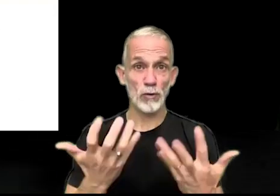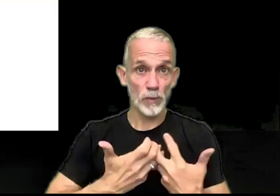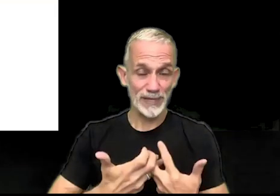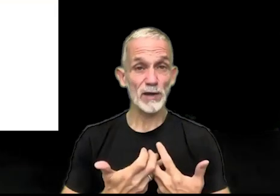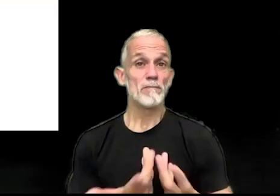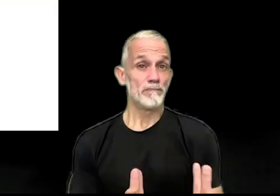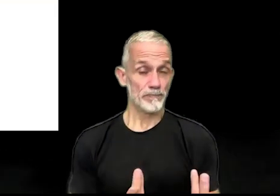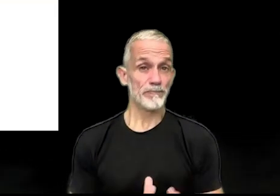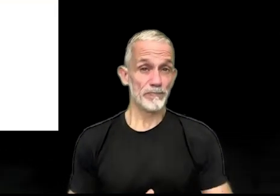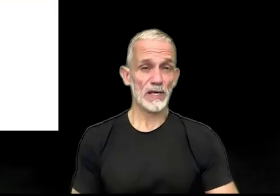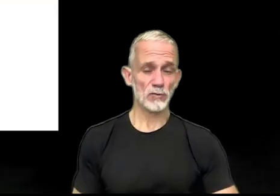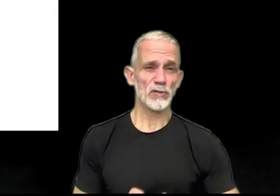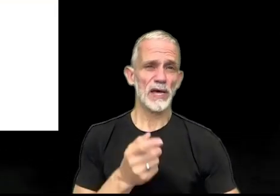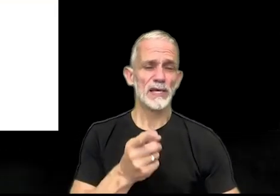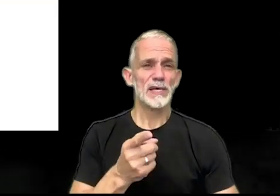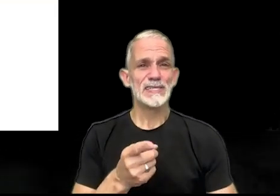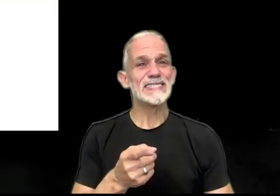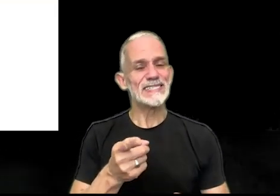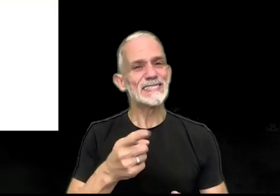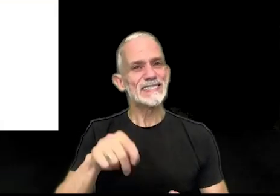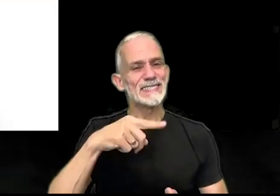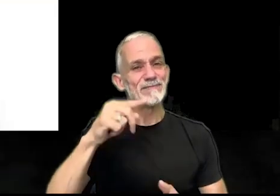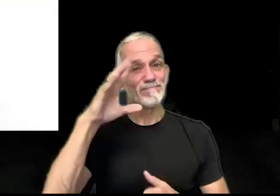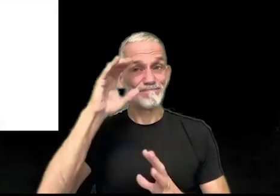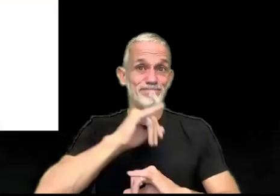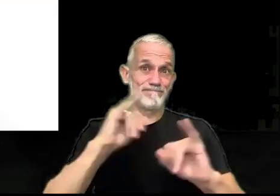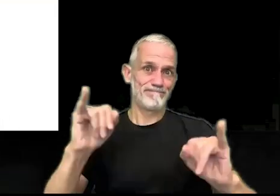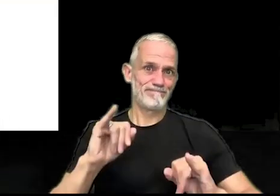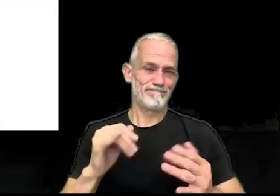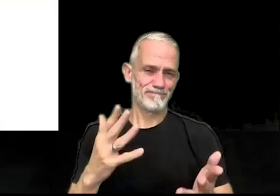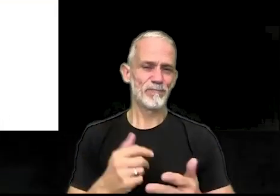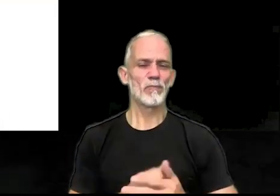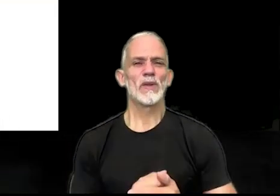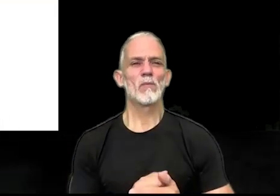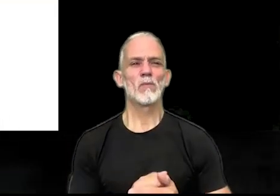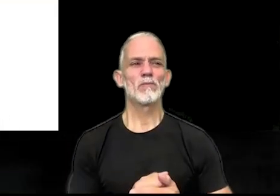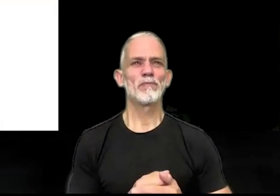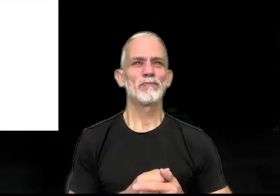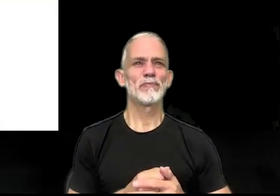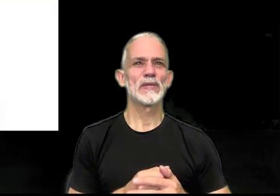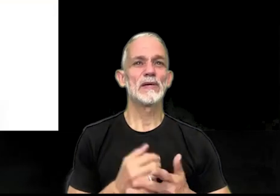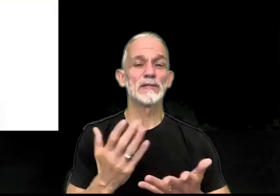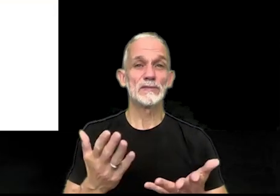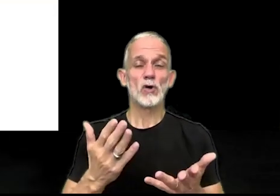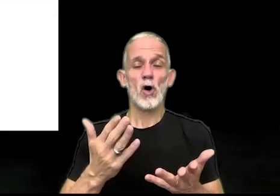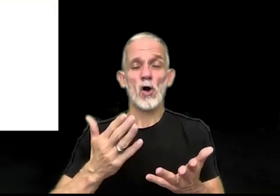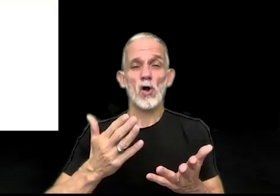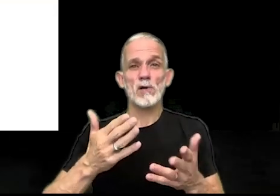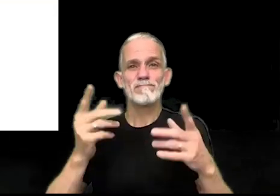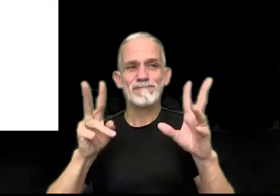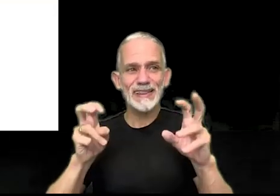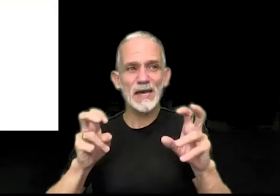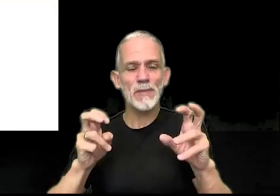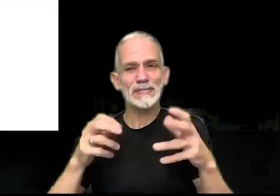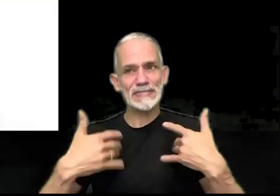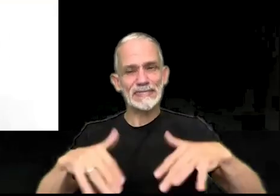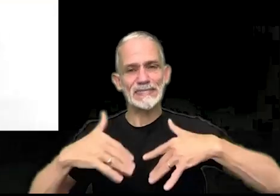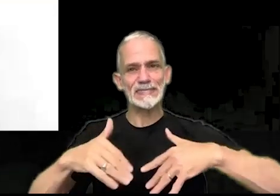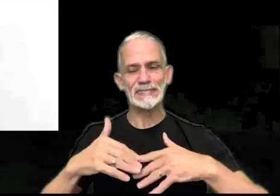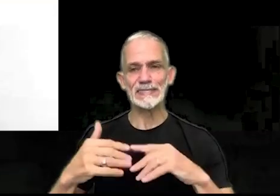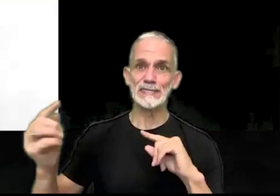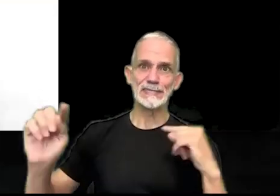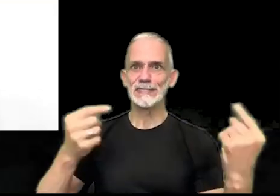Eso me parece que no está de más recordarlo, porque son cuestiones que han generado